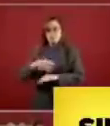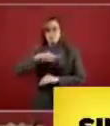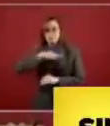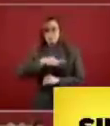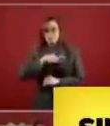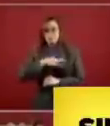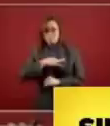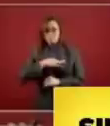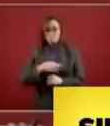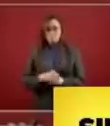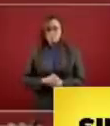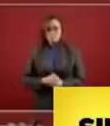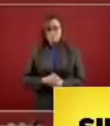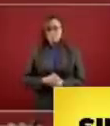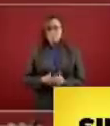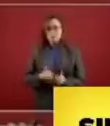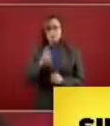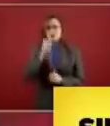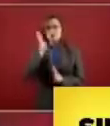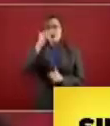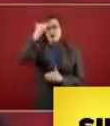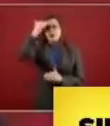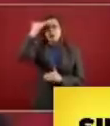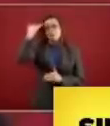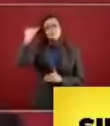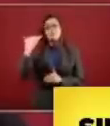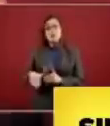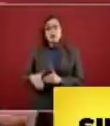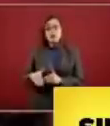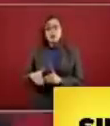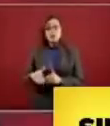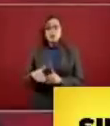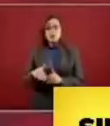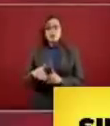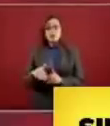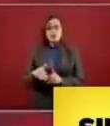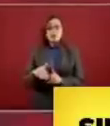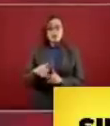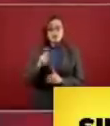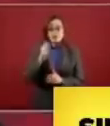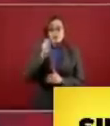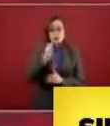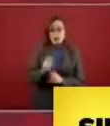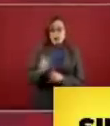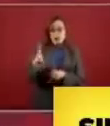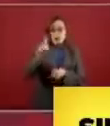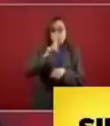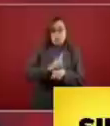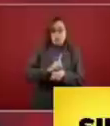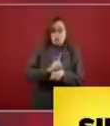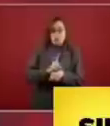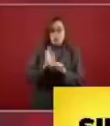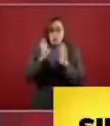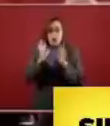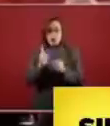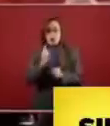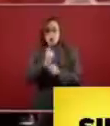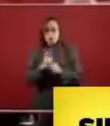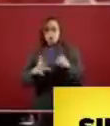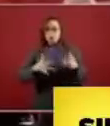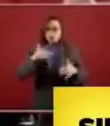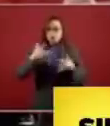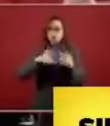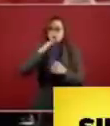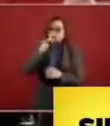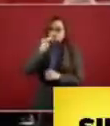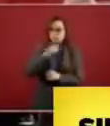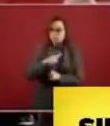no se conoce del todo en qué días después de la infección o después de la aparición de los síntomas empiezan